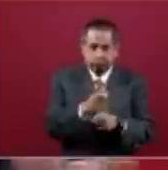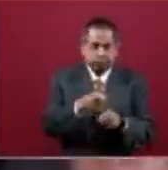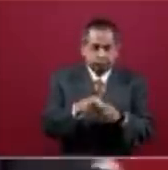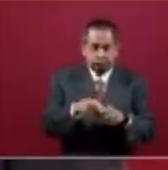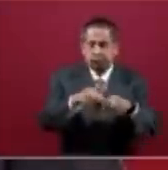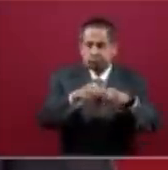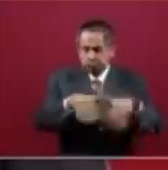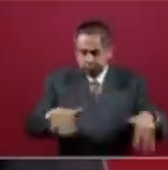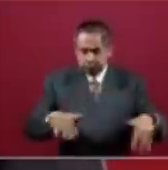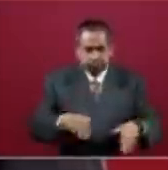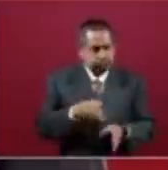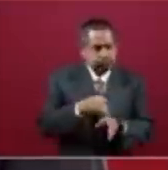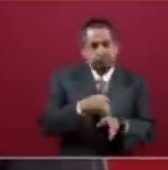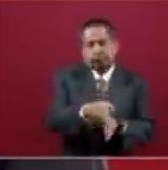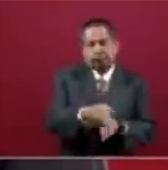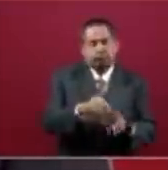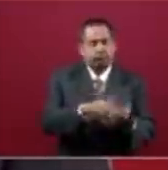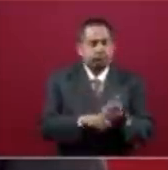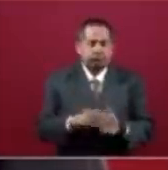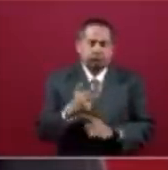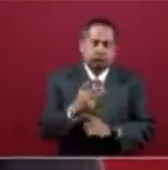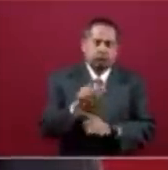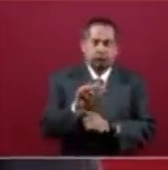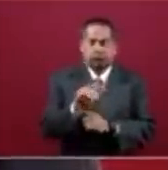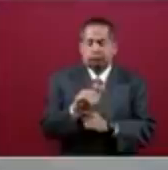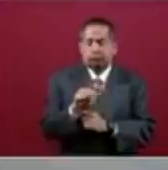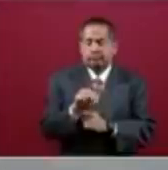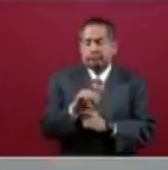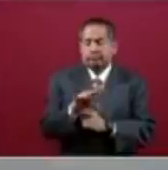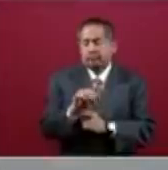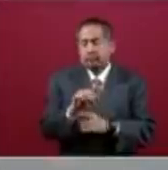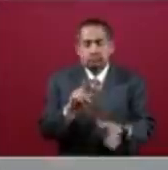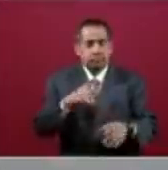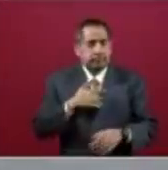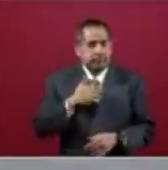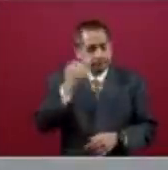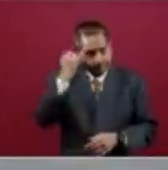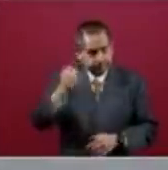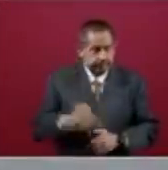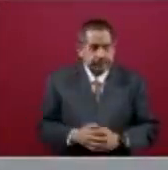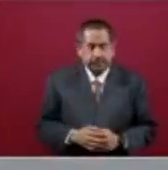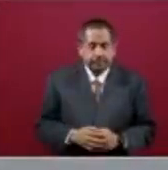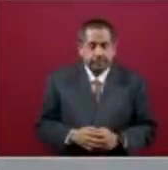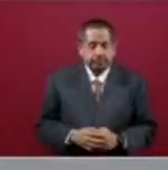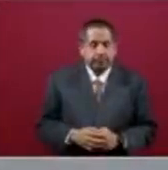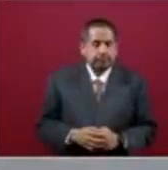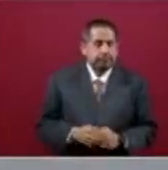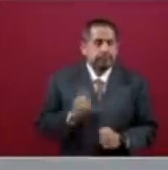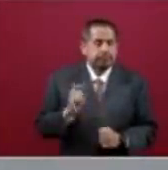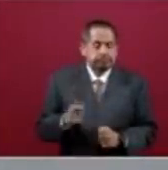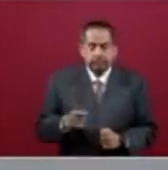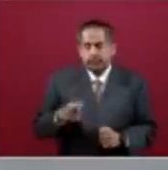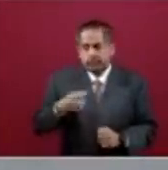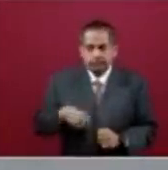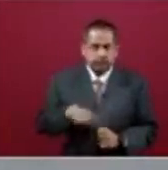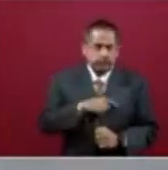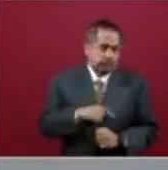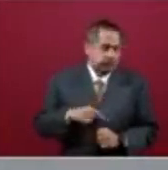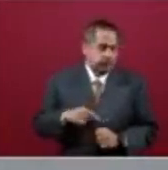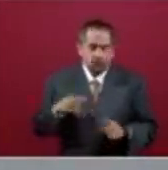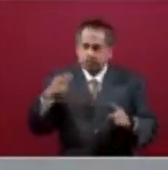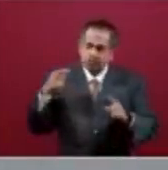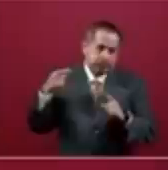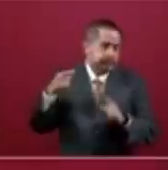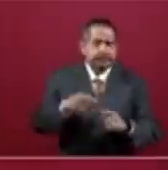Ese es mi punto de vista, mi visión, que tengamos como tronco